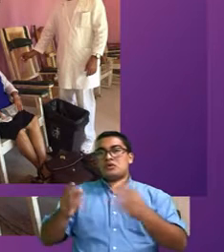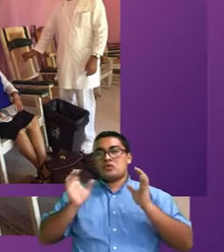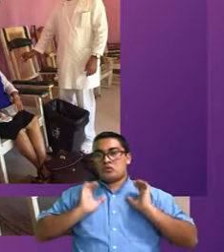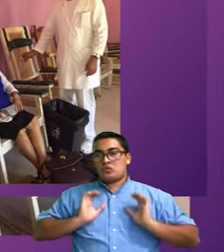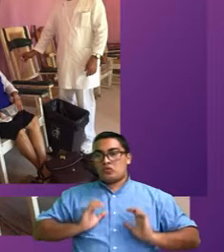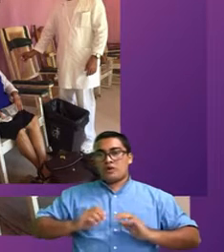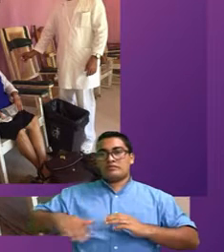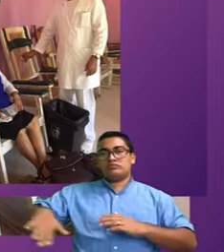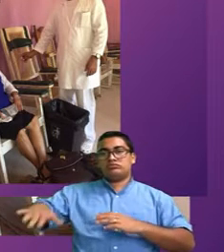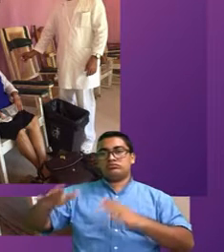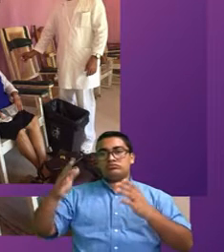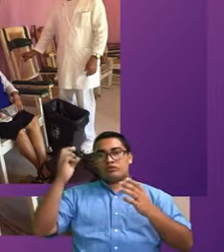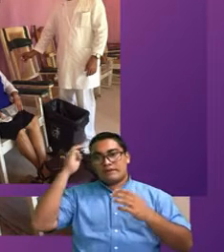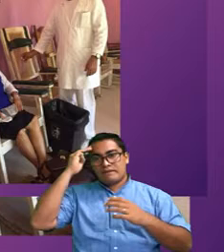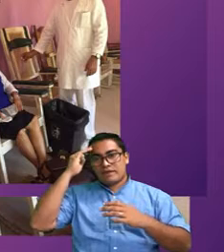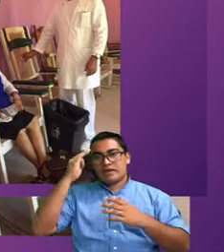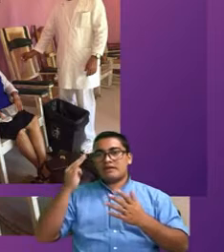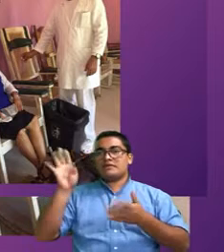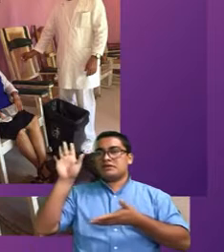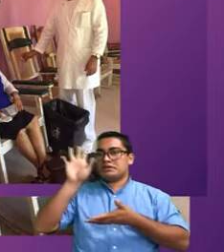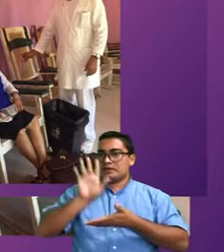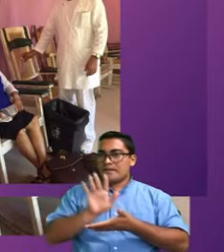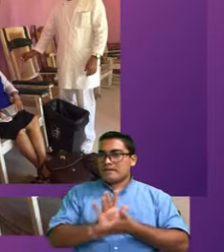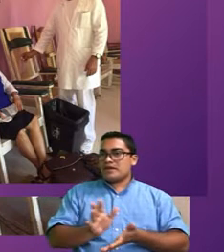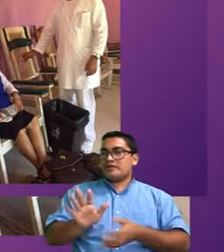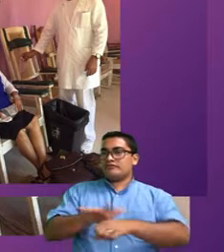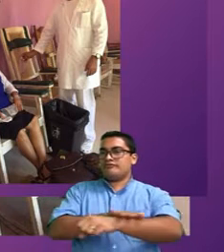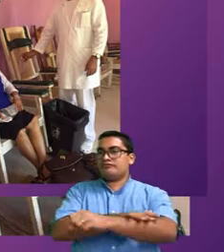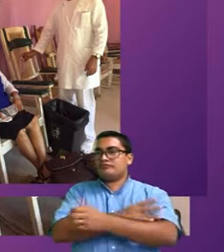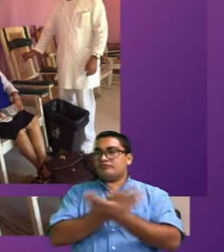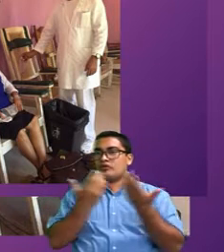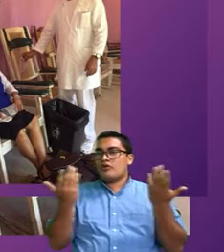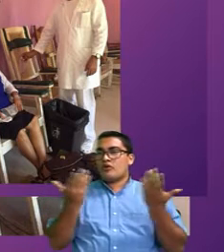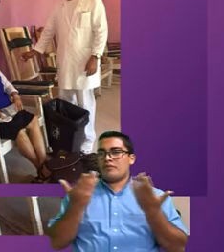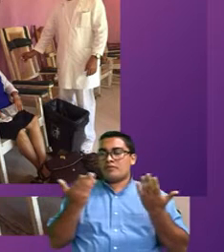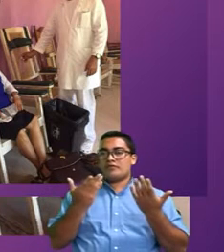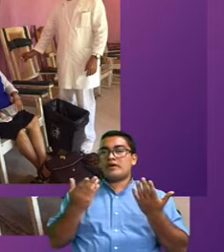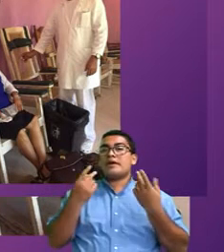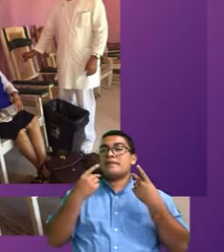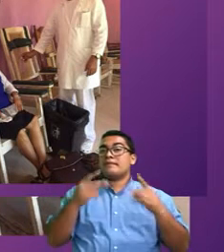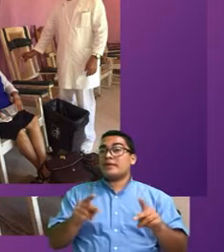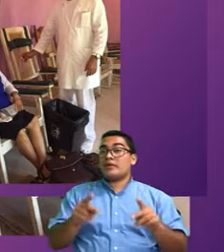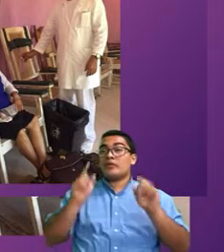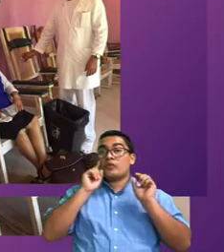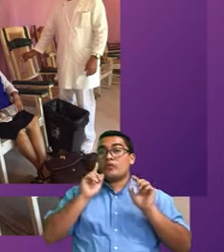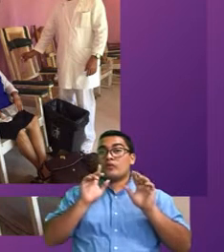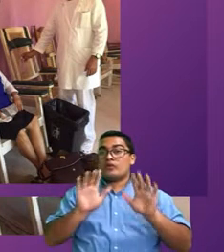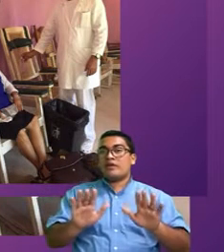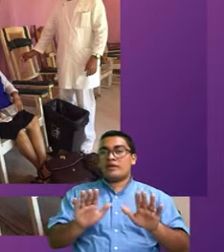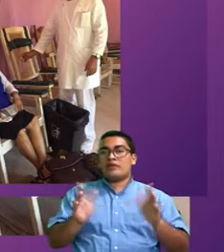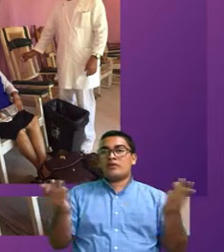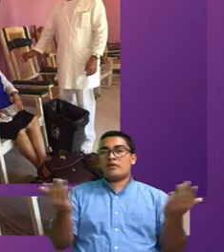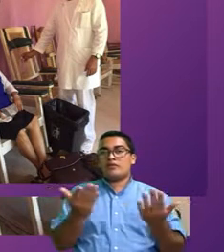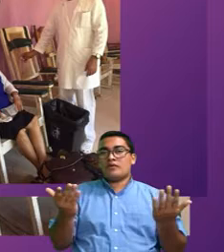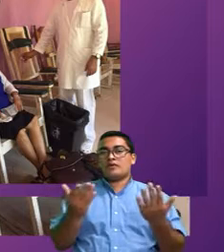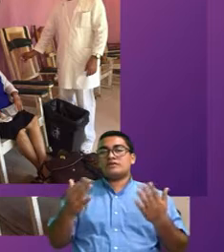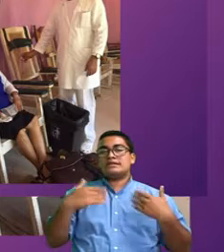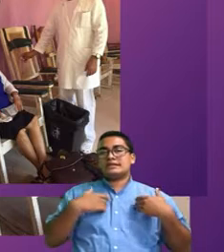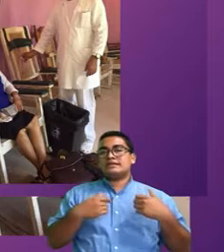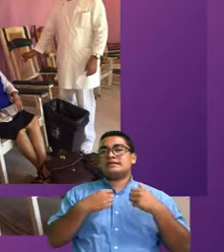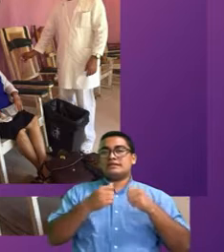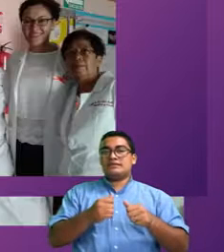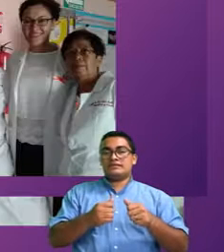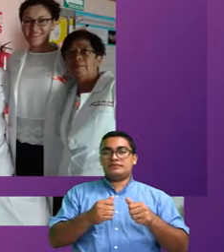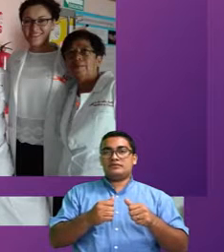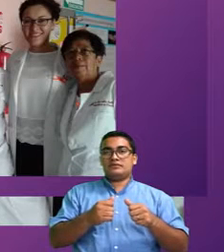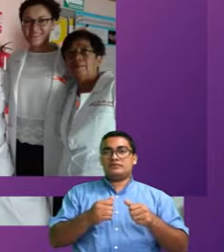cuerpo, somos nuestra mente, nuestro espíritu, nuestras emociones. Entonces, parte de los cuidados de la salud física no solo es